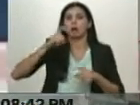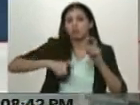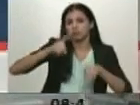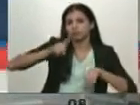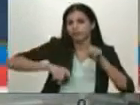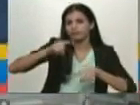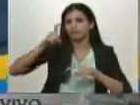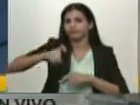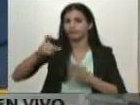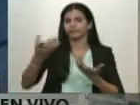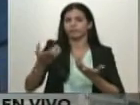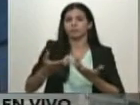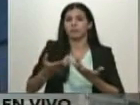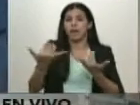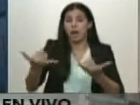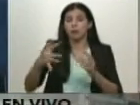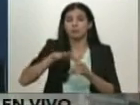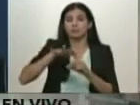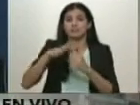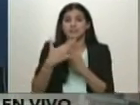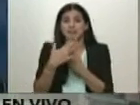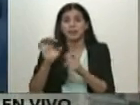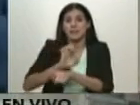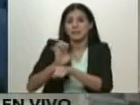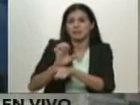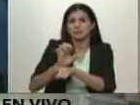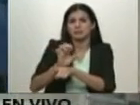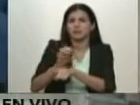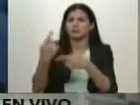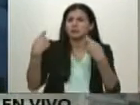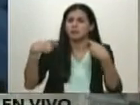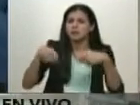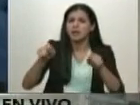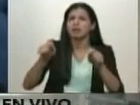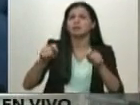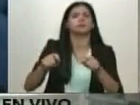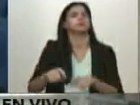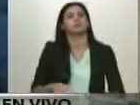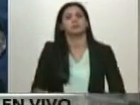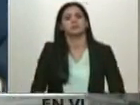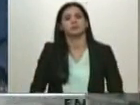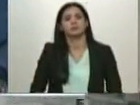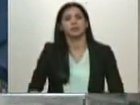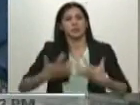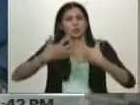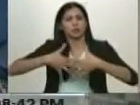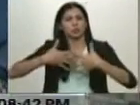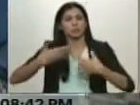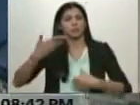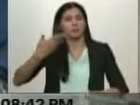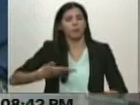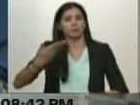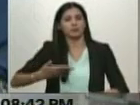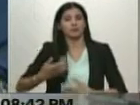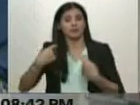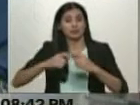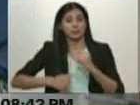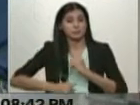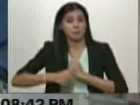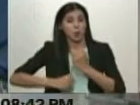emergencia. Las inversiones para mantener el ritmo de nuestra industria fundamental.